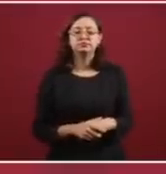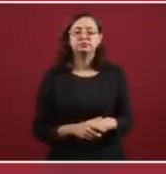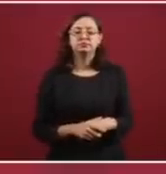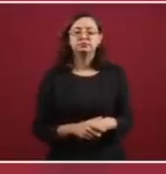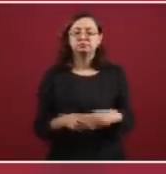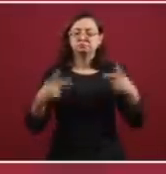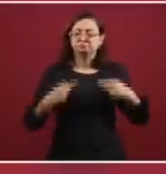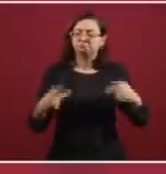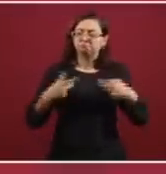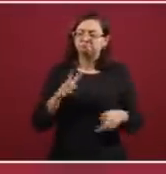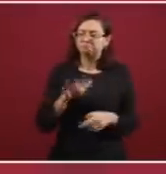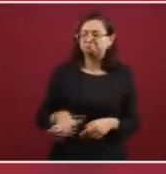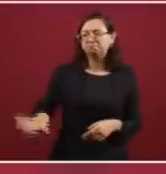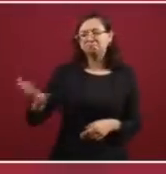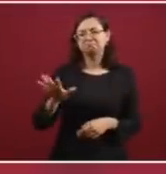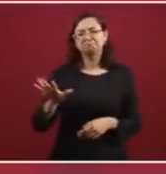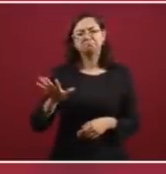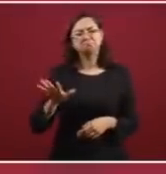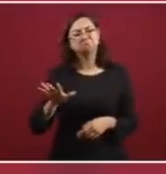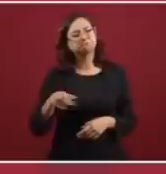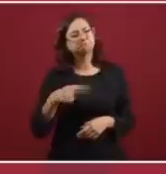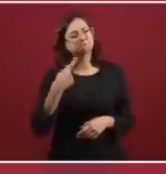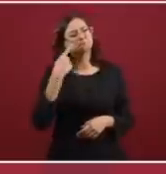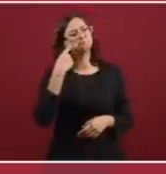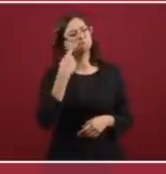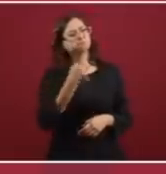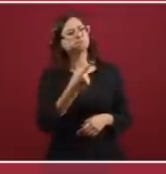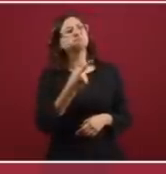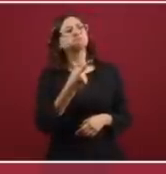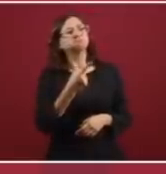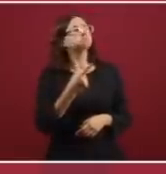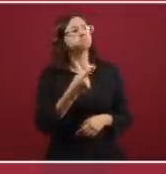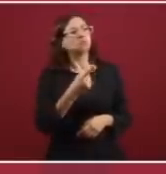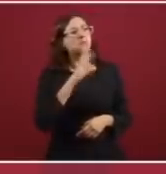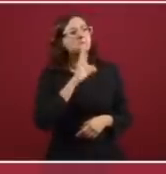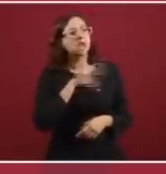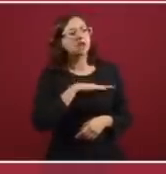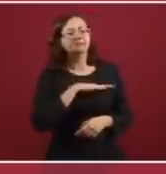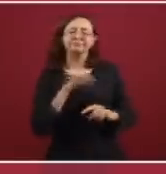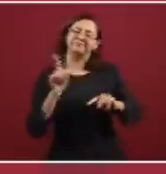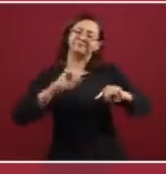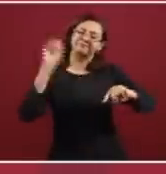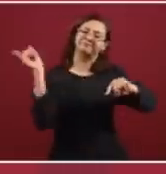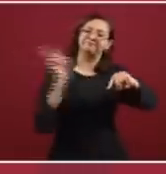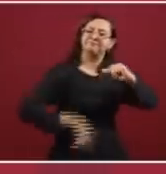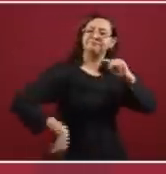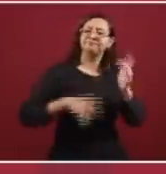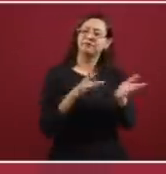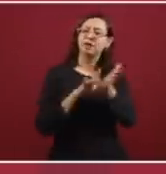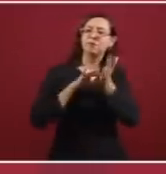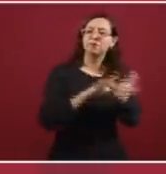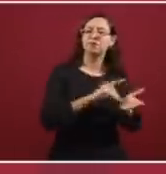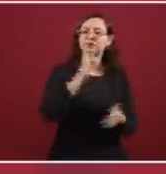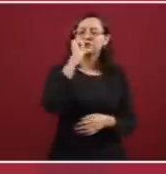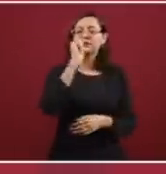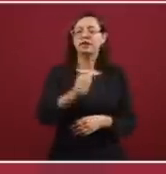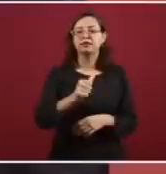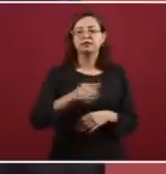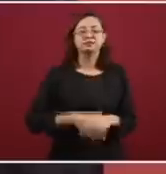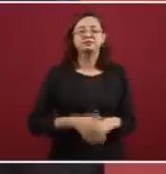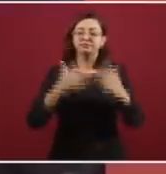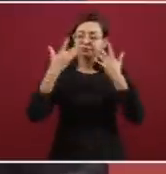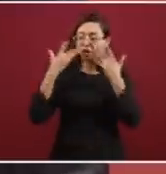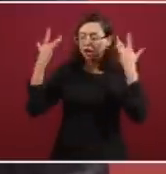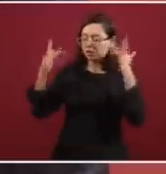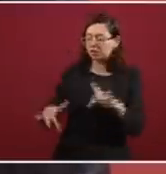el ciudadano en la consulta le retira su apoyo y tiene que